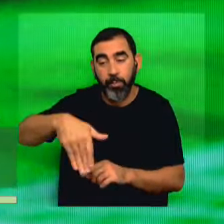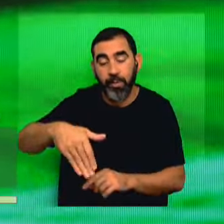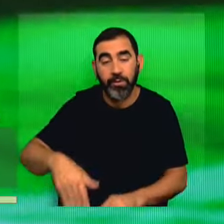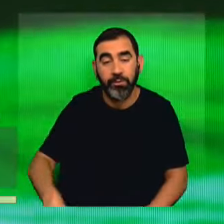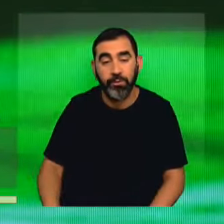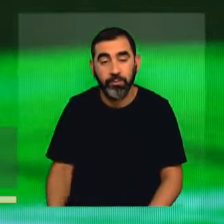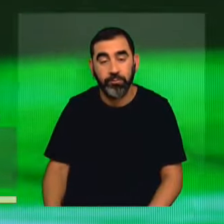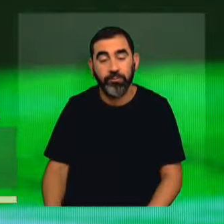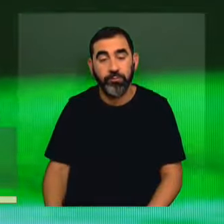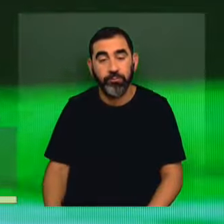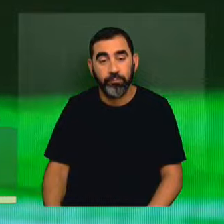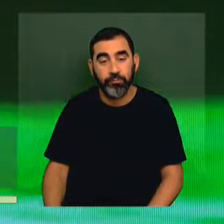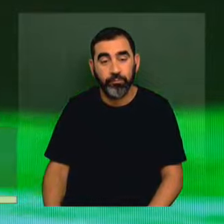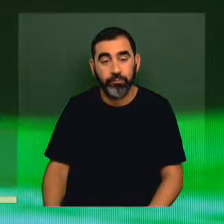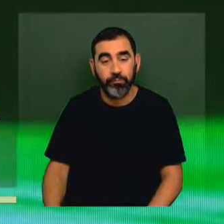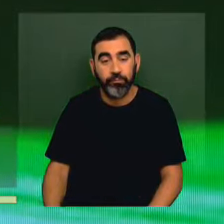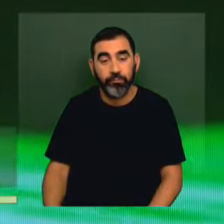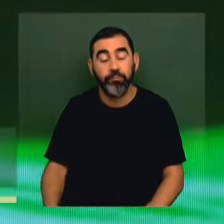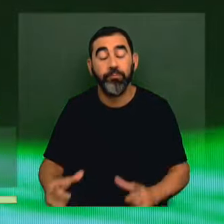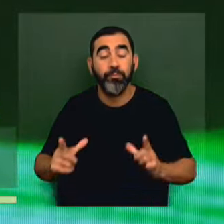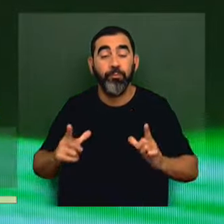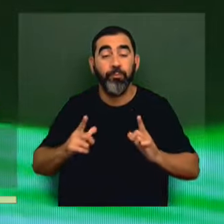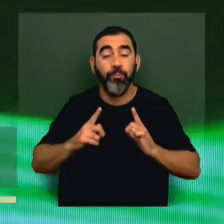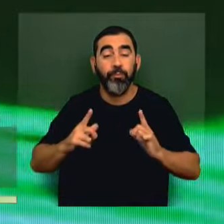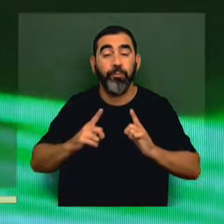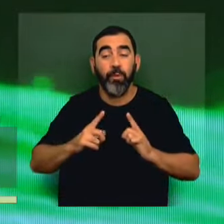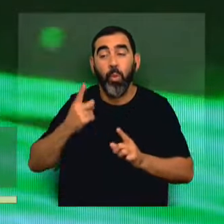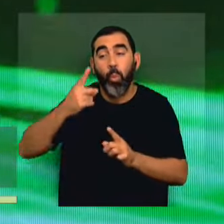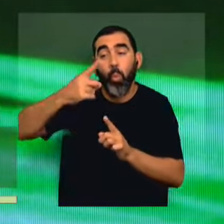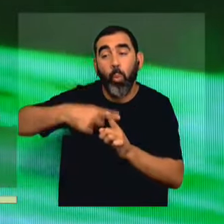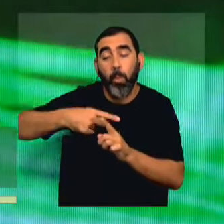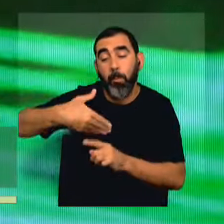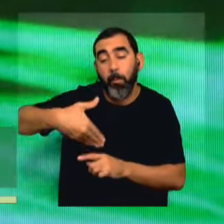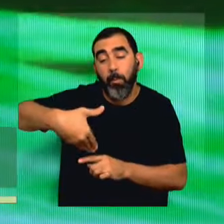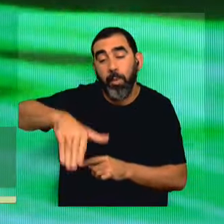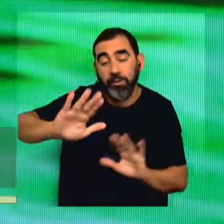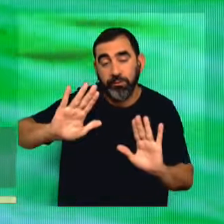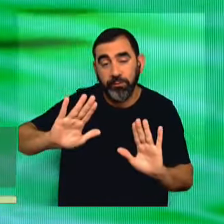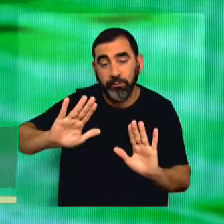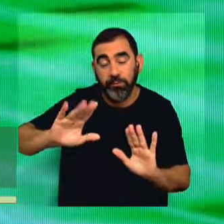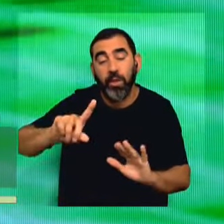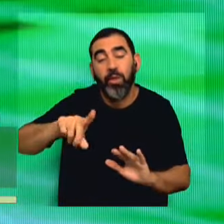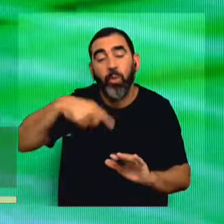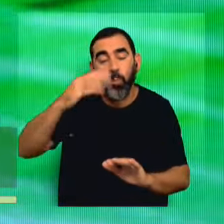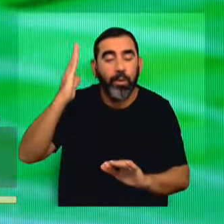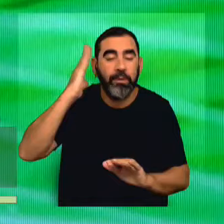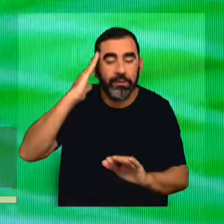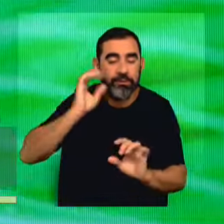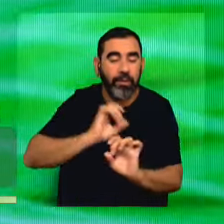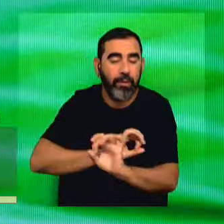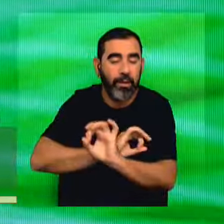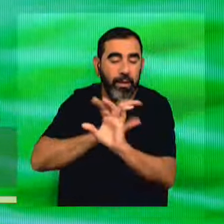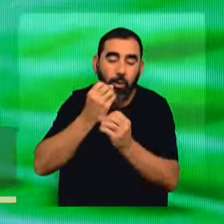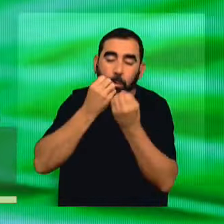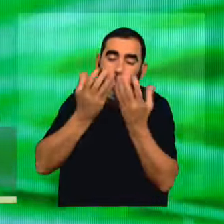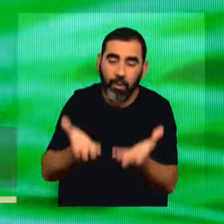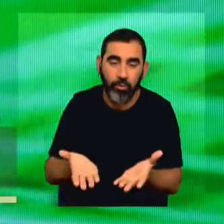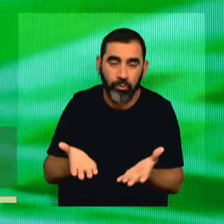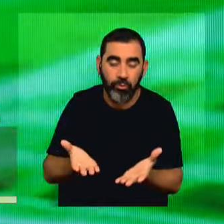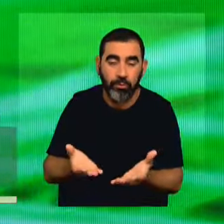desde abril desde marzo abril entonces hay que esperar quizás un mes más sí un mes más y ahí vamos a tener una una certeza mejor si para el